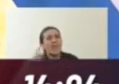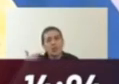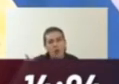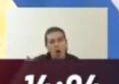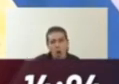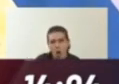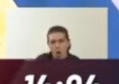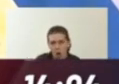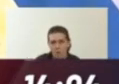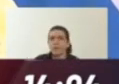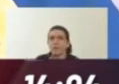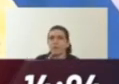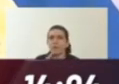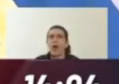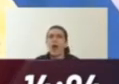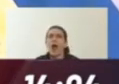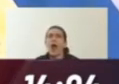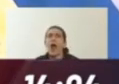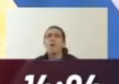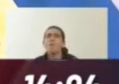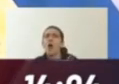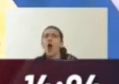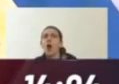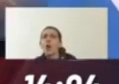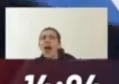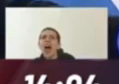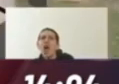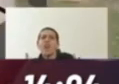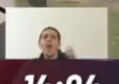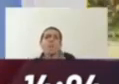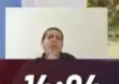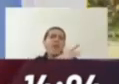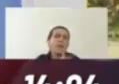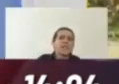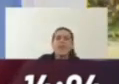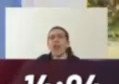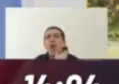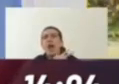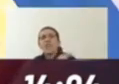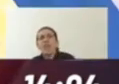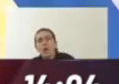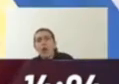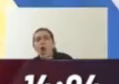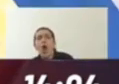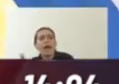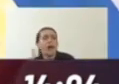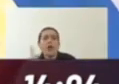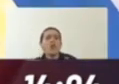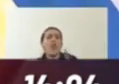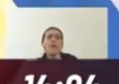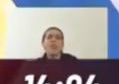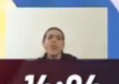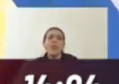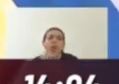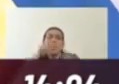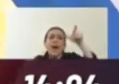Démonos cuenta que este problema no depende ni de un presidente, ni de un gobernador, ni de un jefe de gobierno, depende de la decisión social